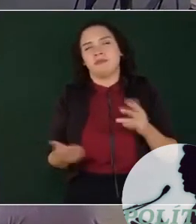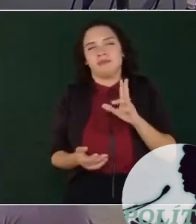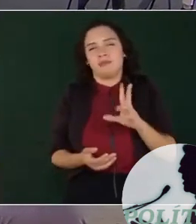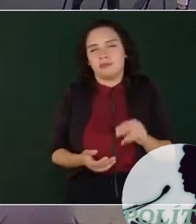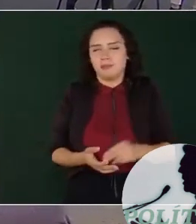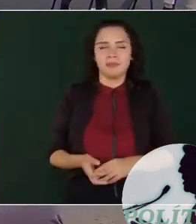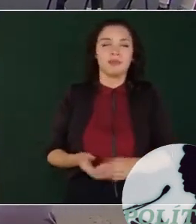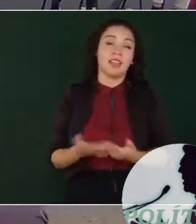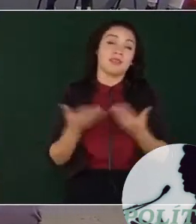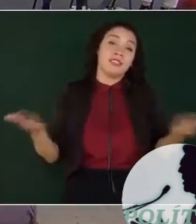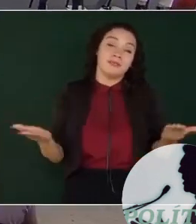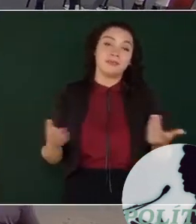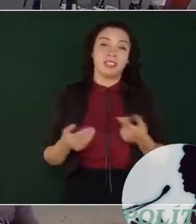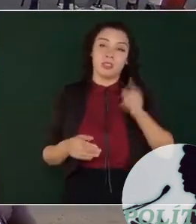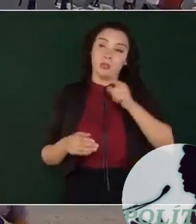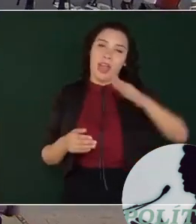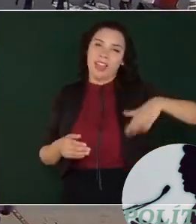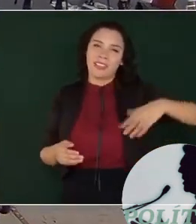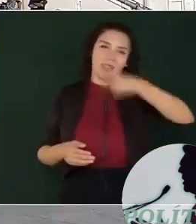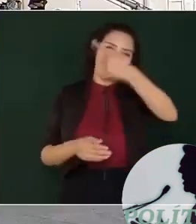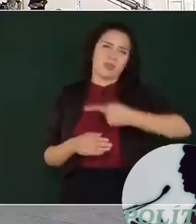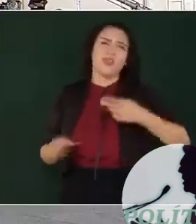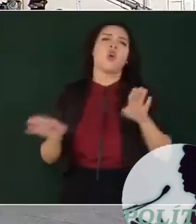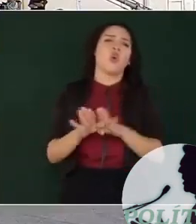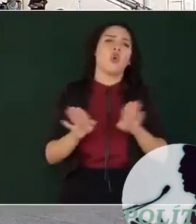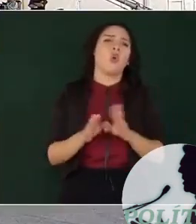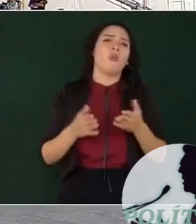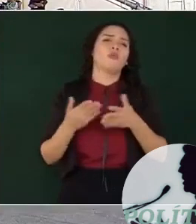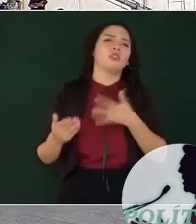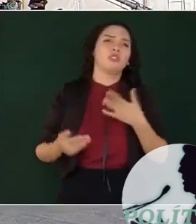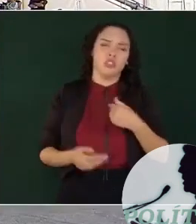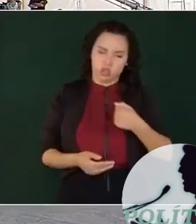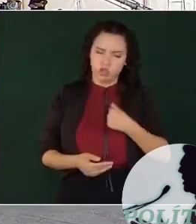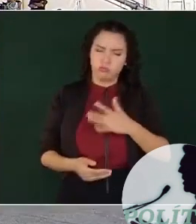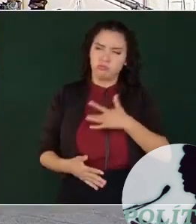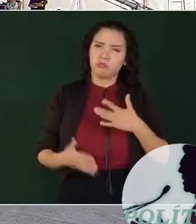Entonces, por tu pregunta, ¿cómo estamos? Yo le tengo confianza